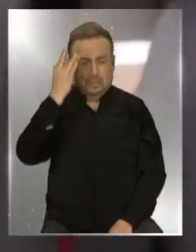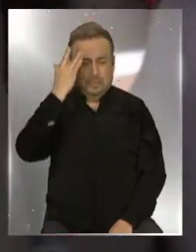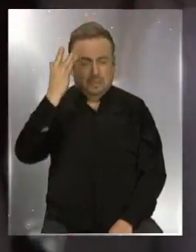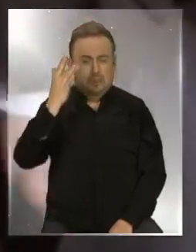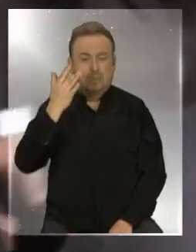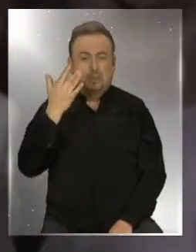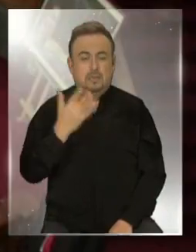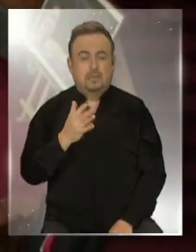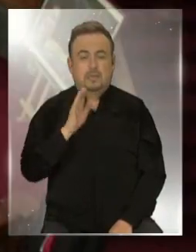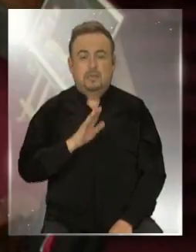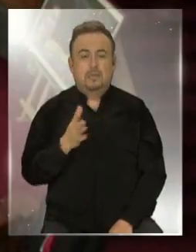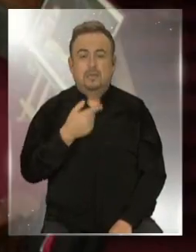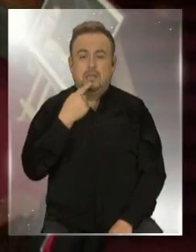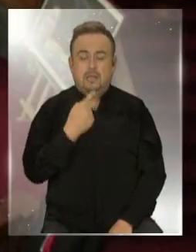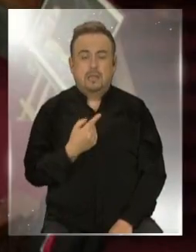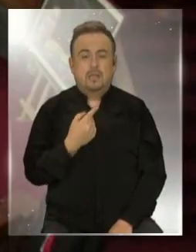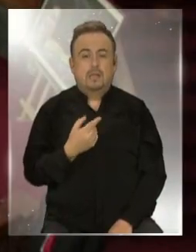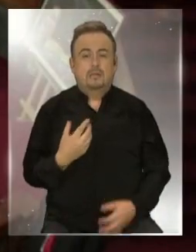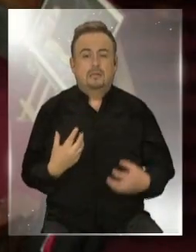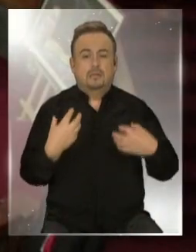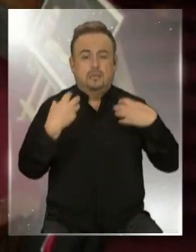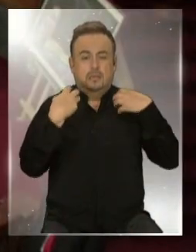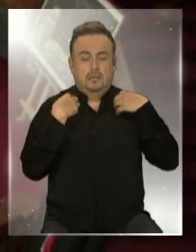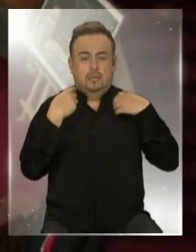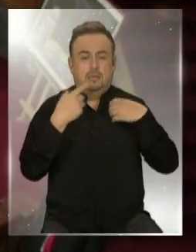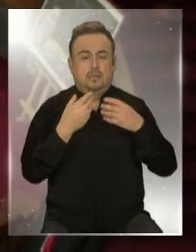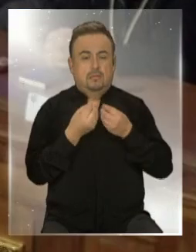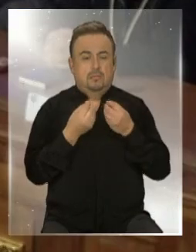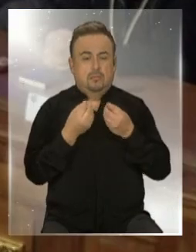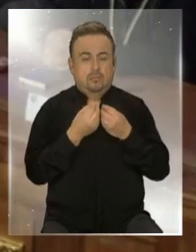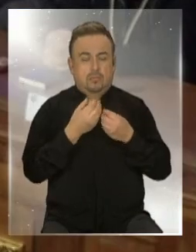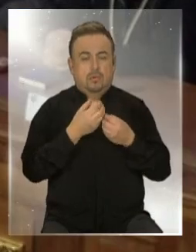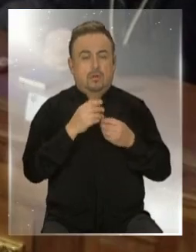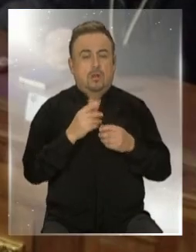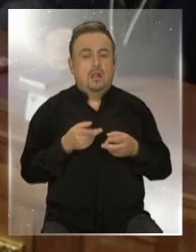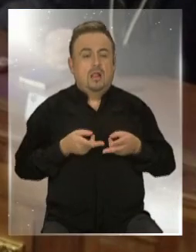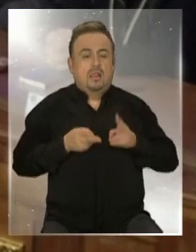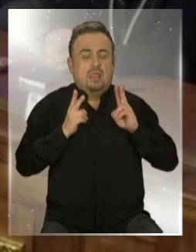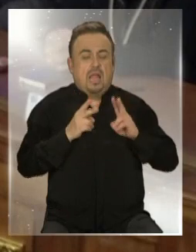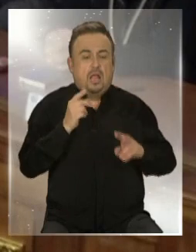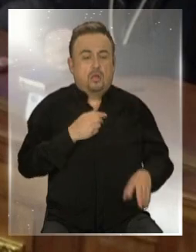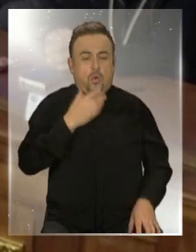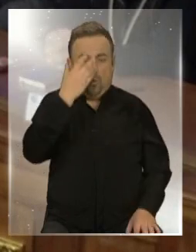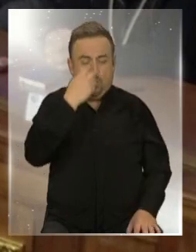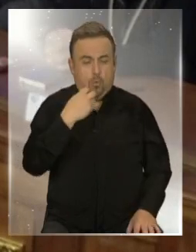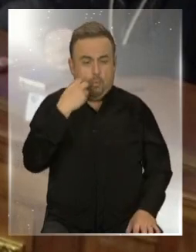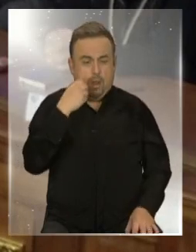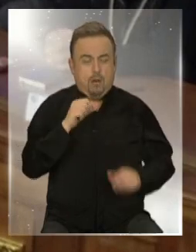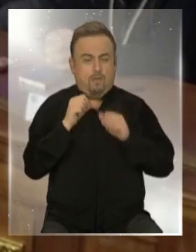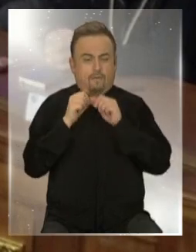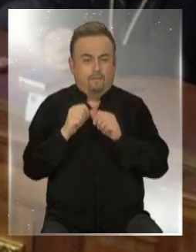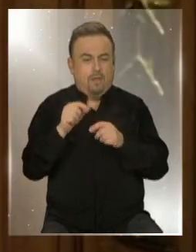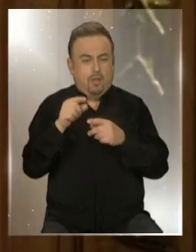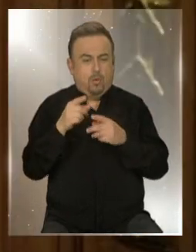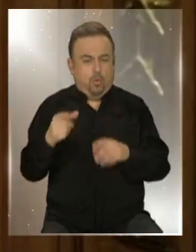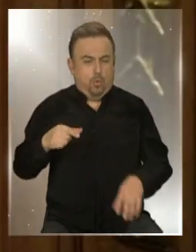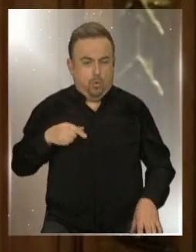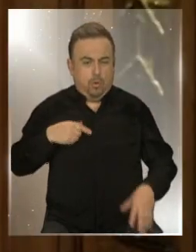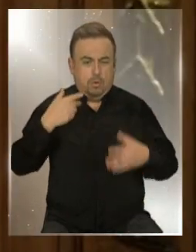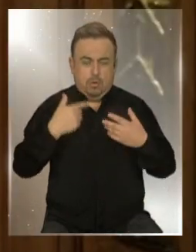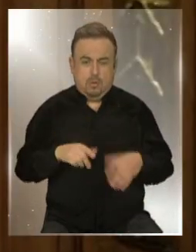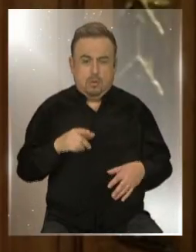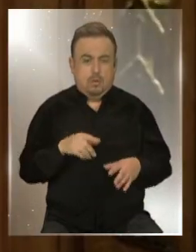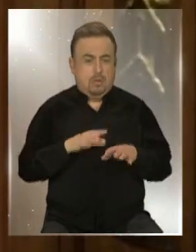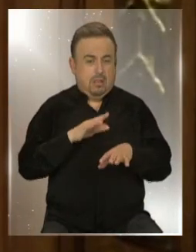inteligencia son considerados responsables de violaciones de los derechos humanos en ese país. Estos han sido considerados